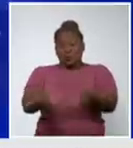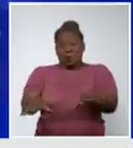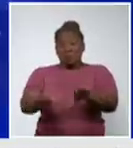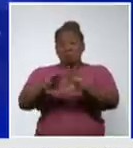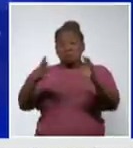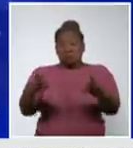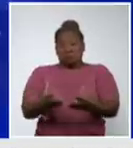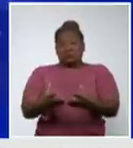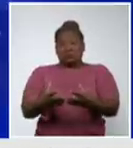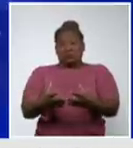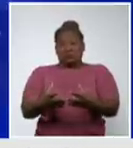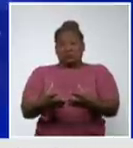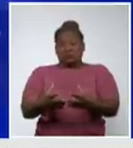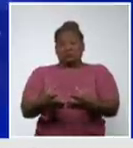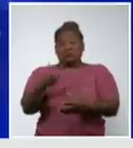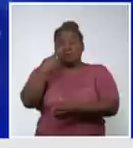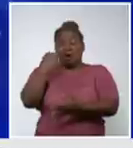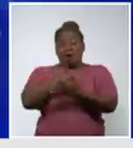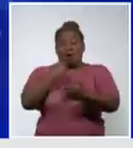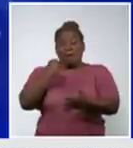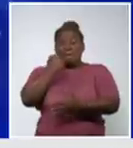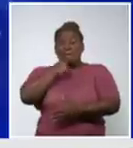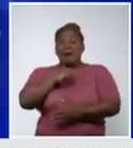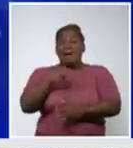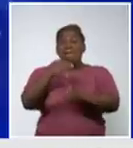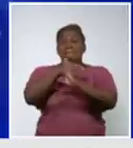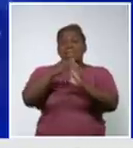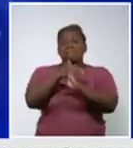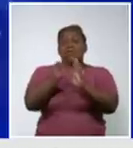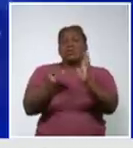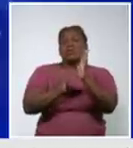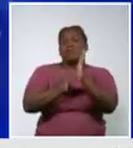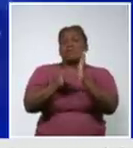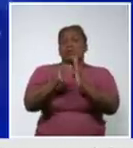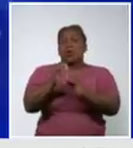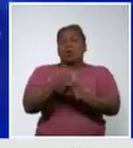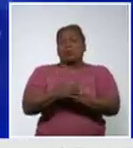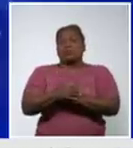más de 500.000 de casos en el mundo,